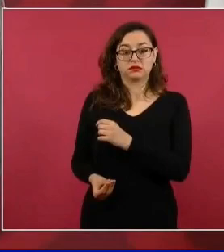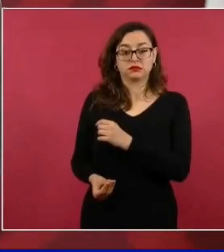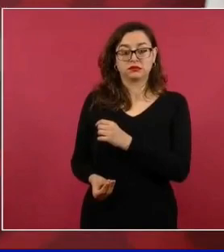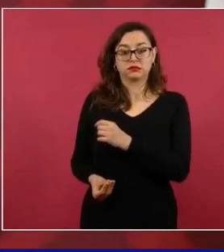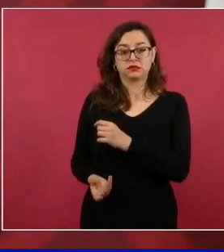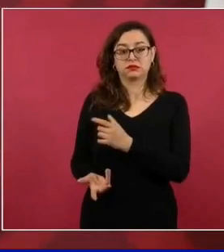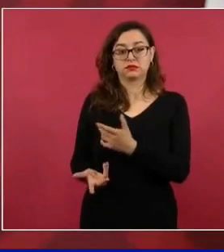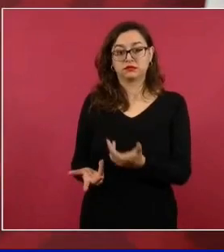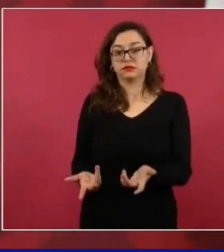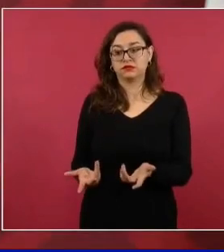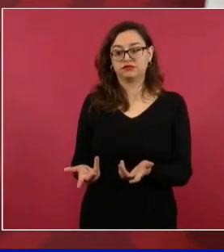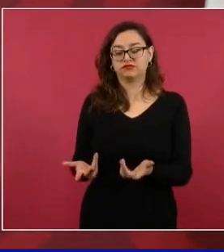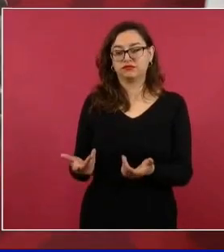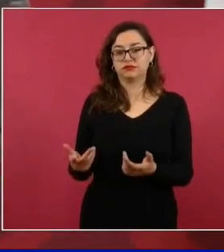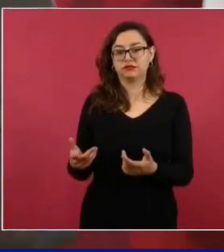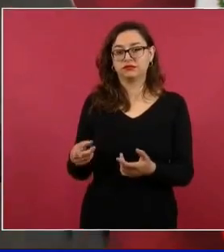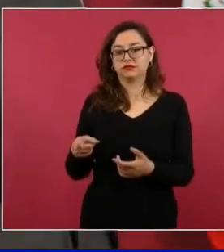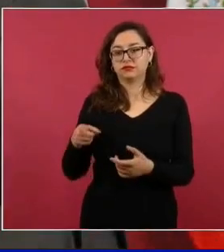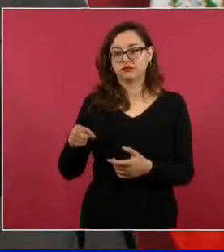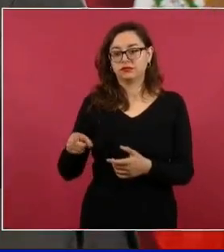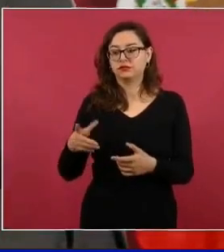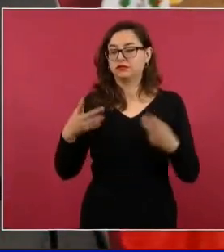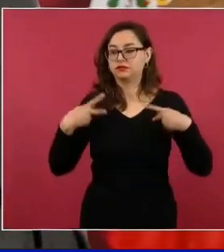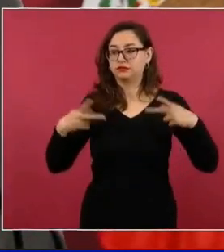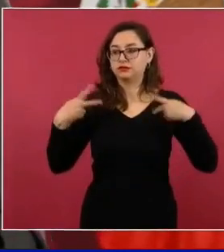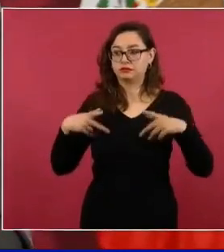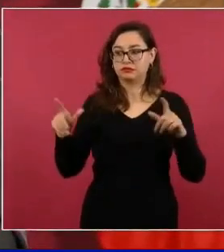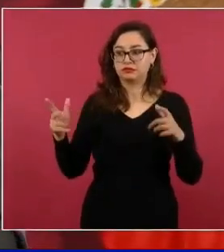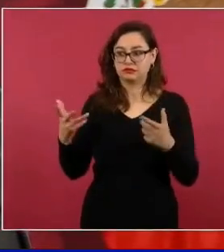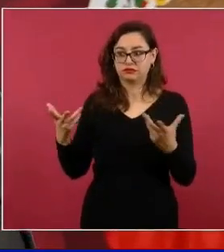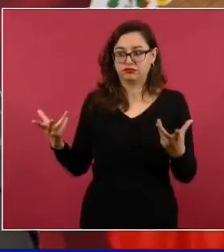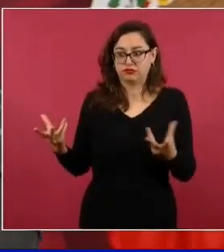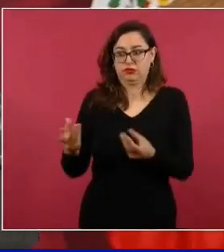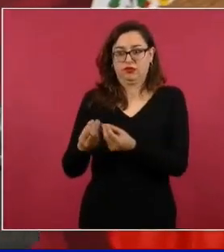porque el movimiento va perdiendo fuerza, el movimiento popular